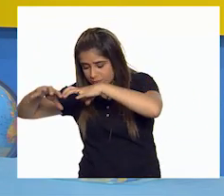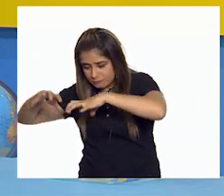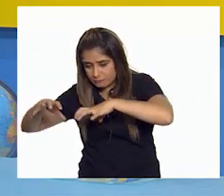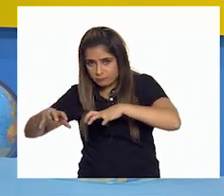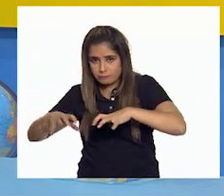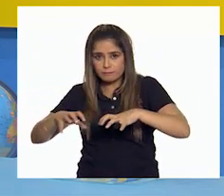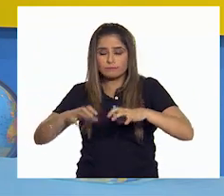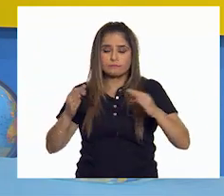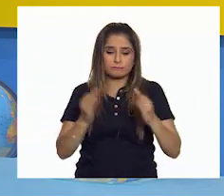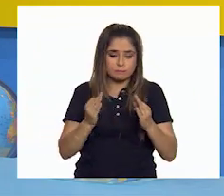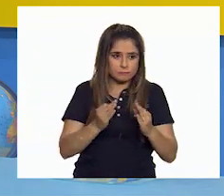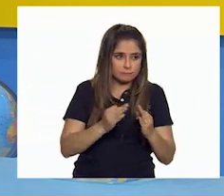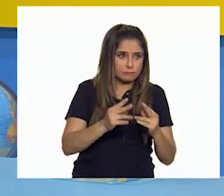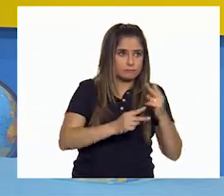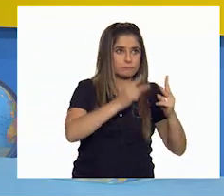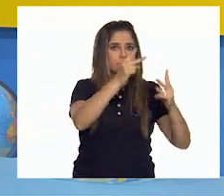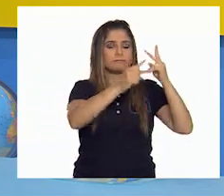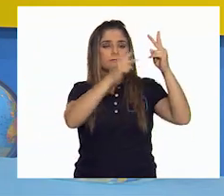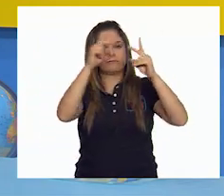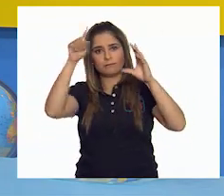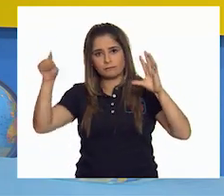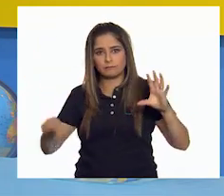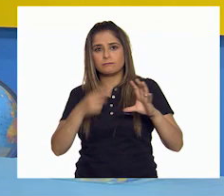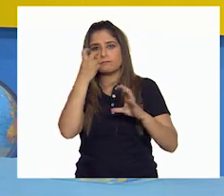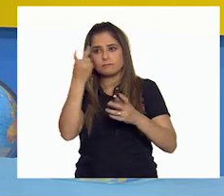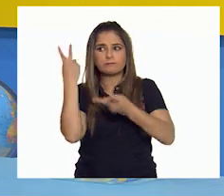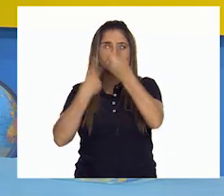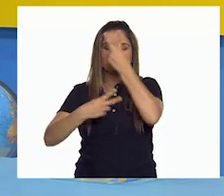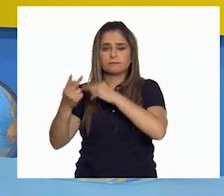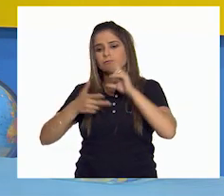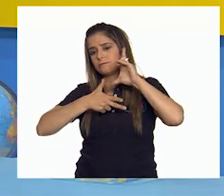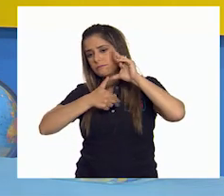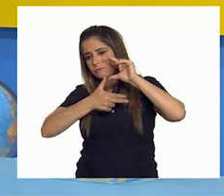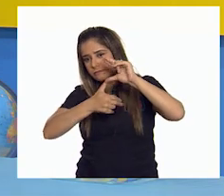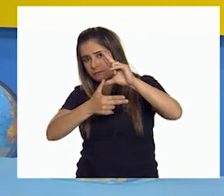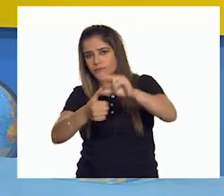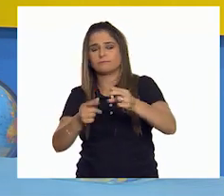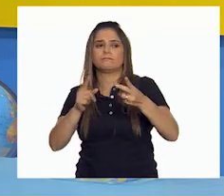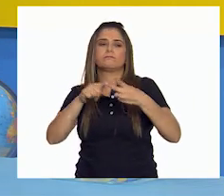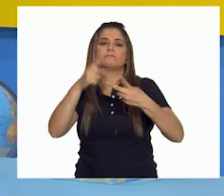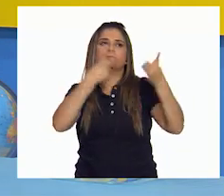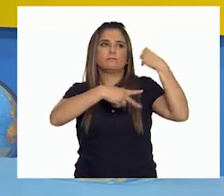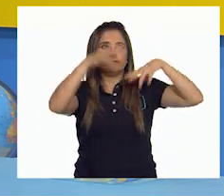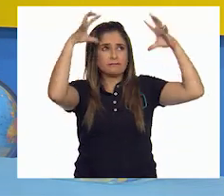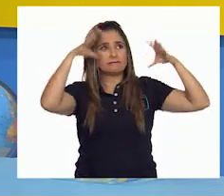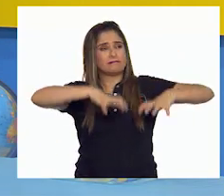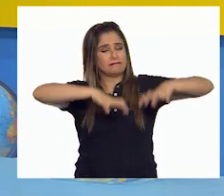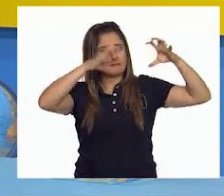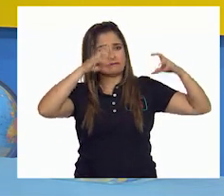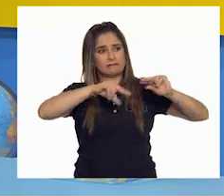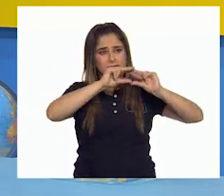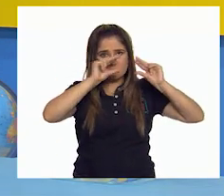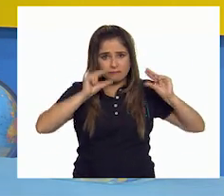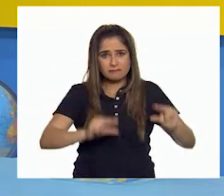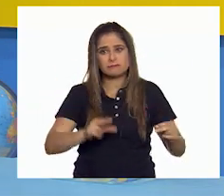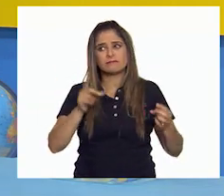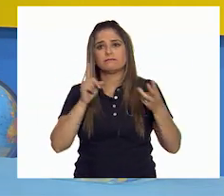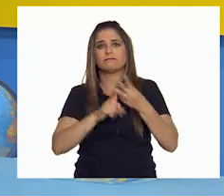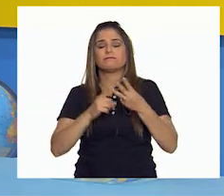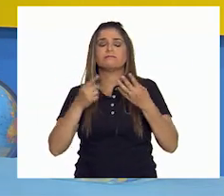como huracanes, lluvias, nevadas, pero el ciclo del agua también lo podemos observar en la